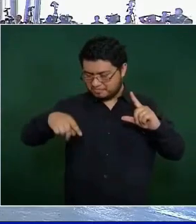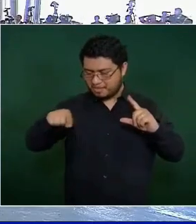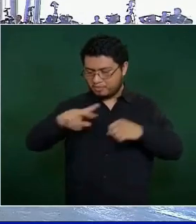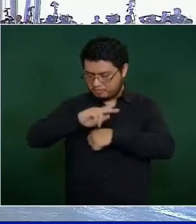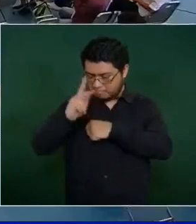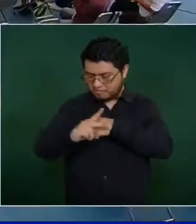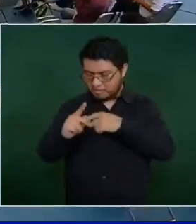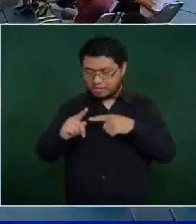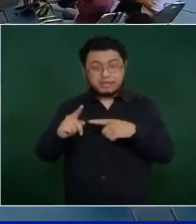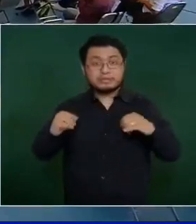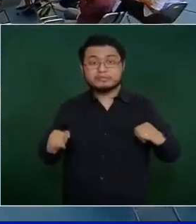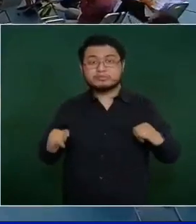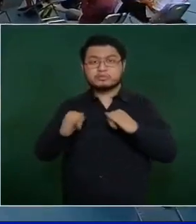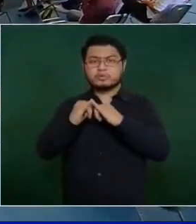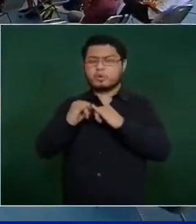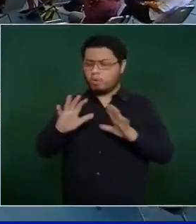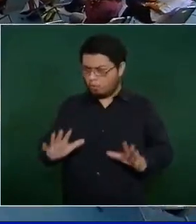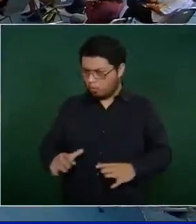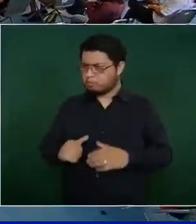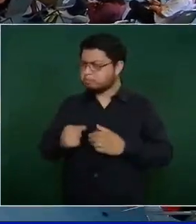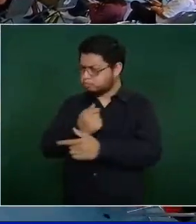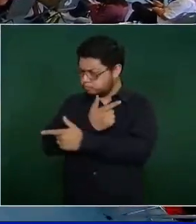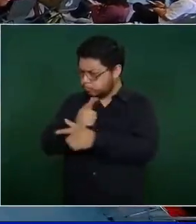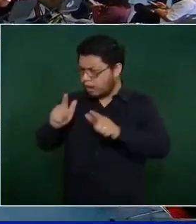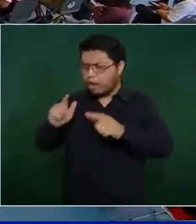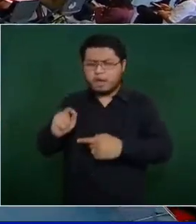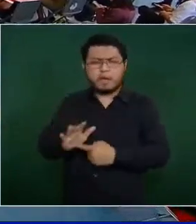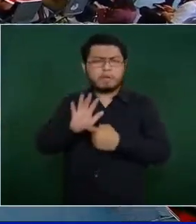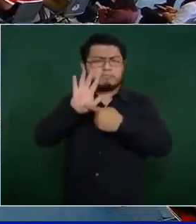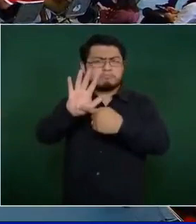con instituciones democráticas